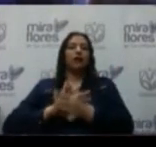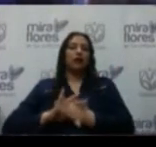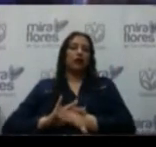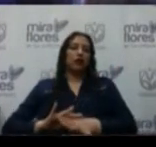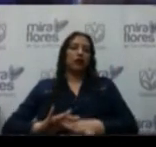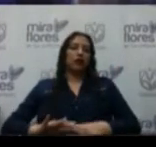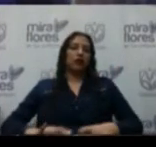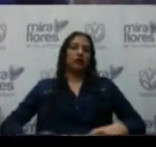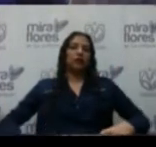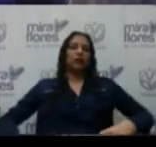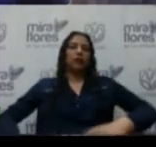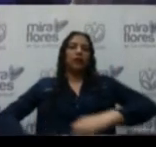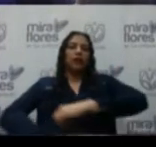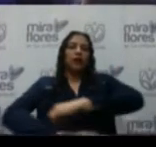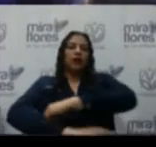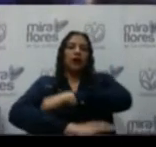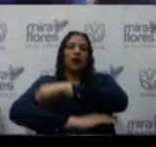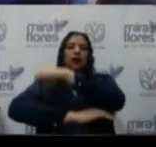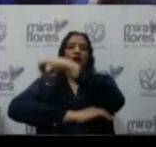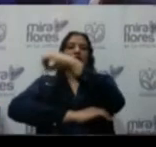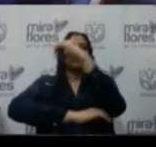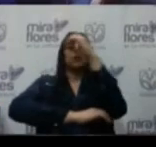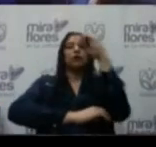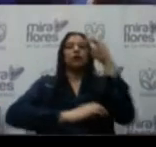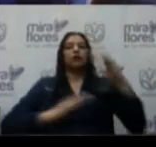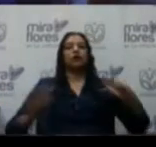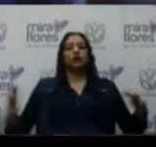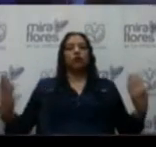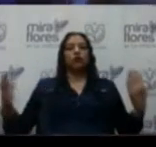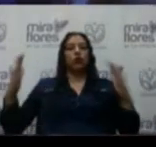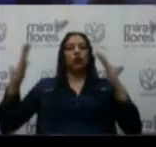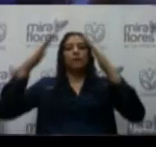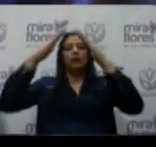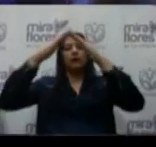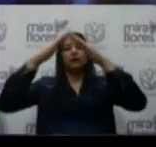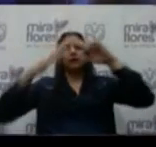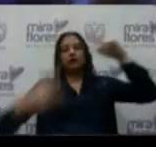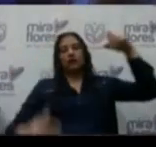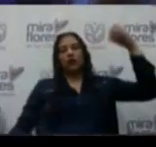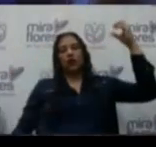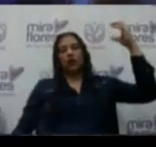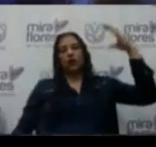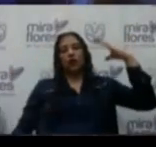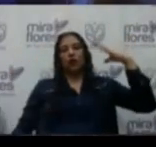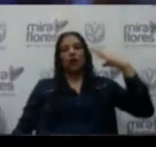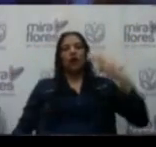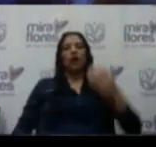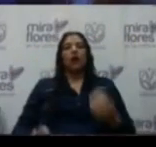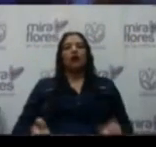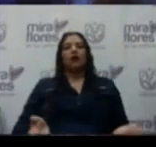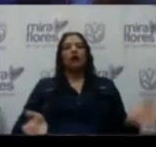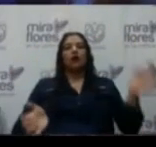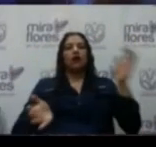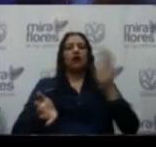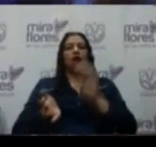vivamos tranquilos, y al nacer por sus cumbres el sol,